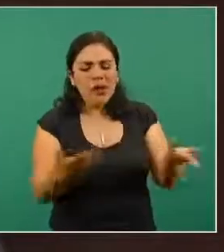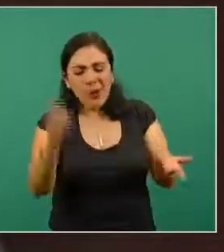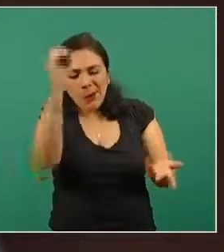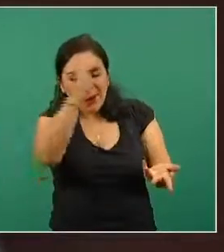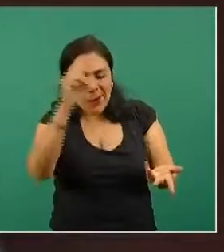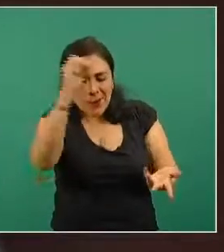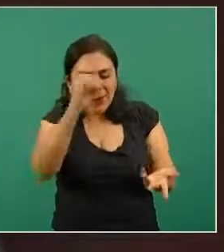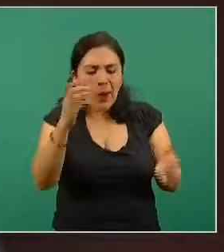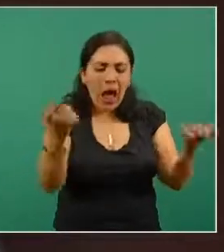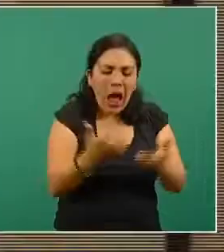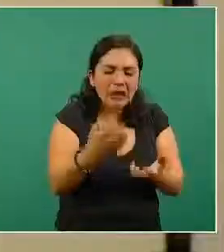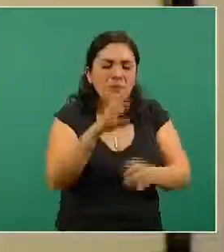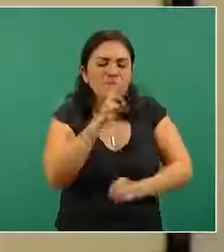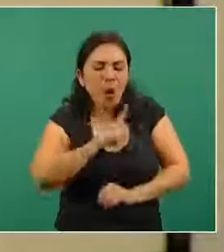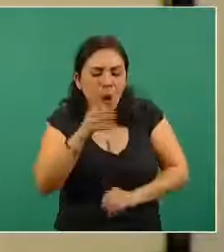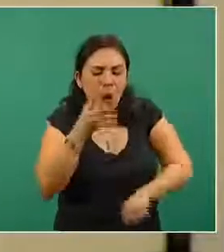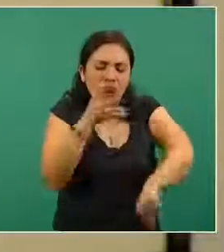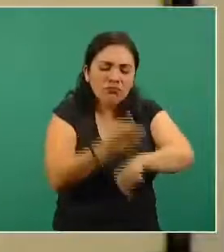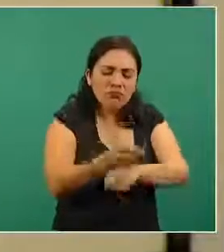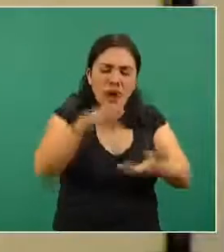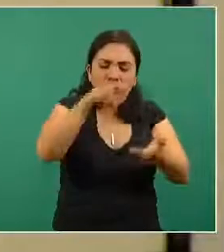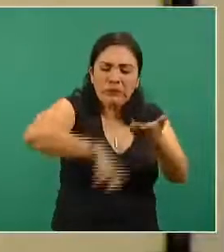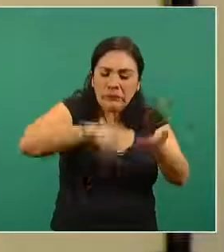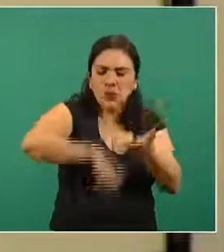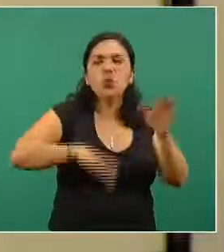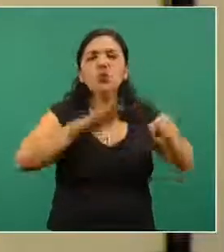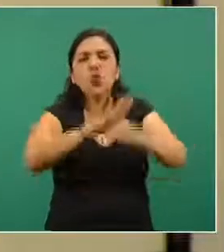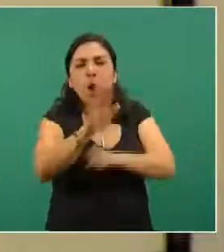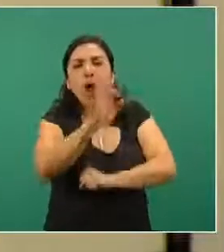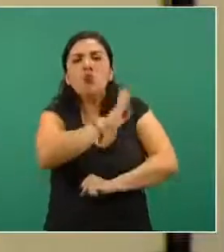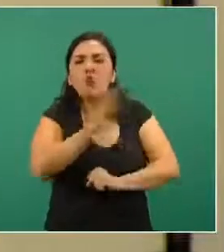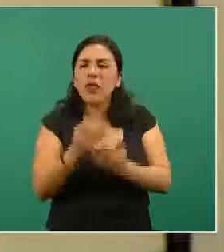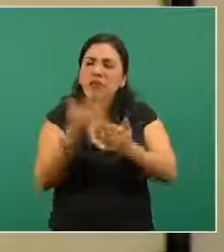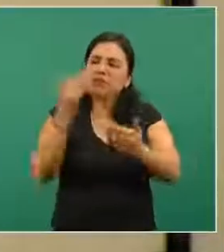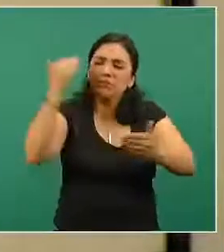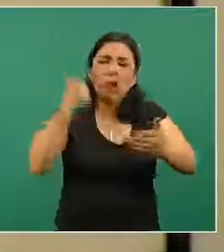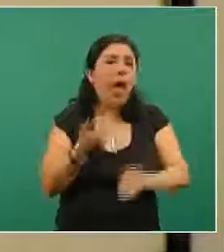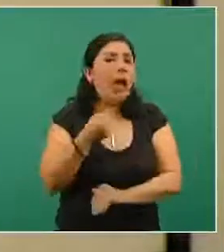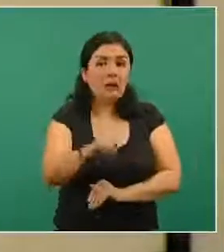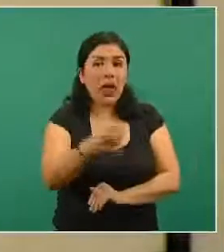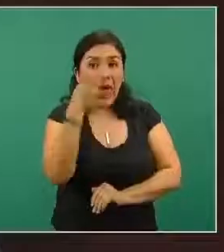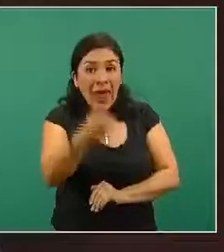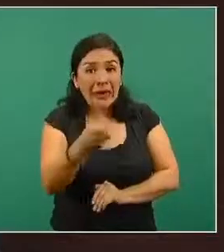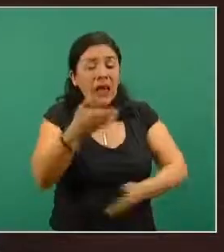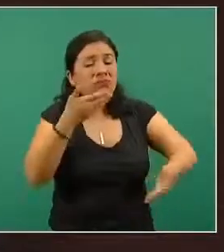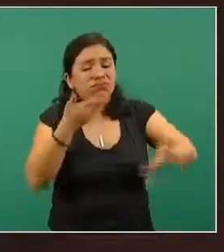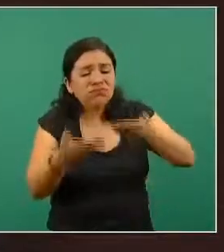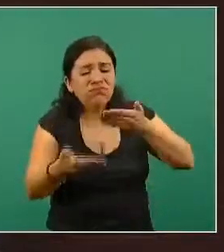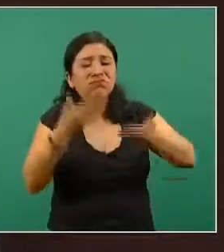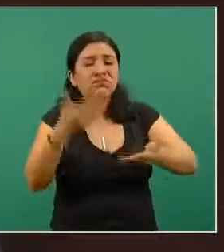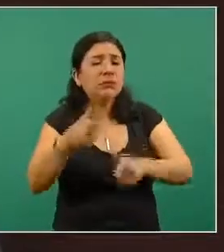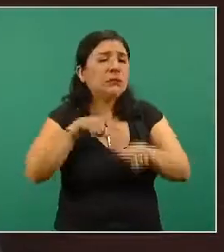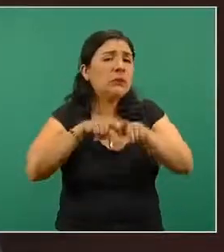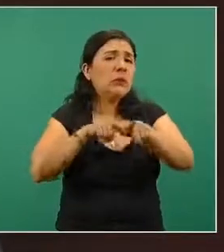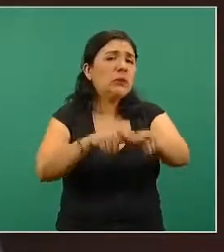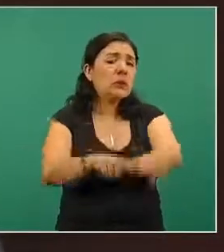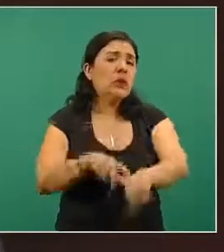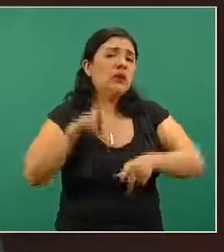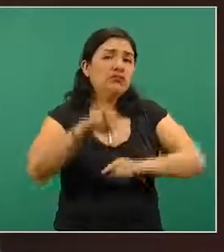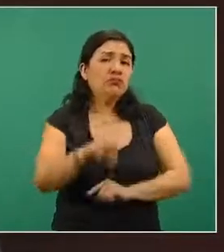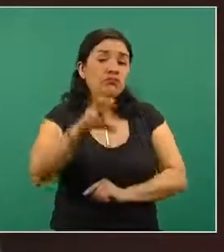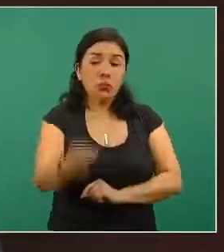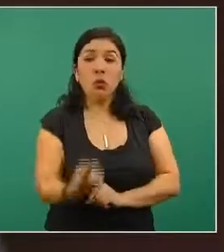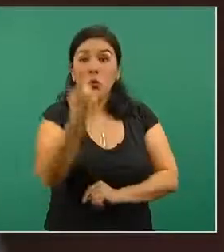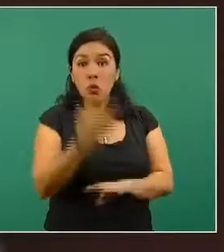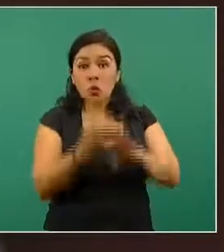se puede hacer mejor, qué se pudo haber hecho, y esto es un balance que lo obtenemos continuo. Uno que creo que es